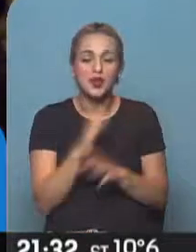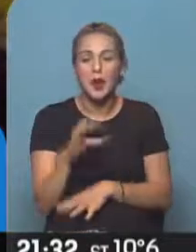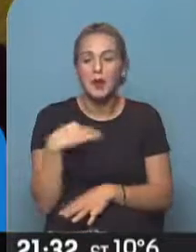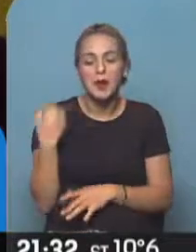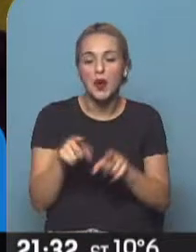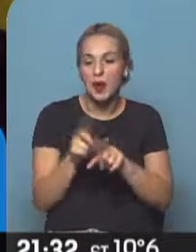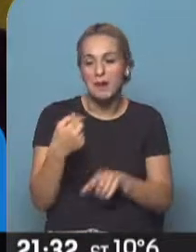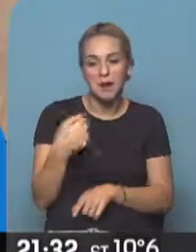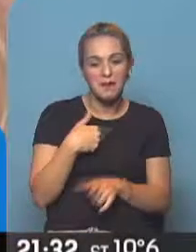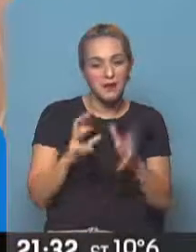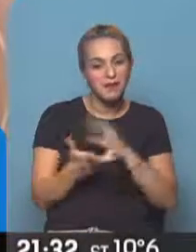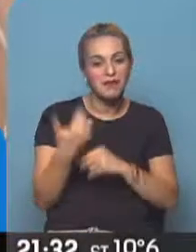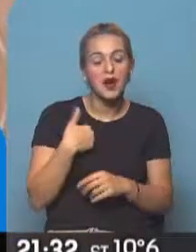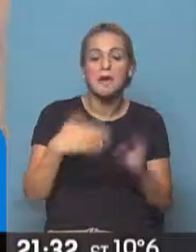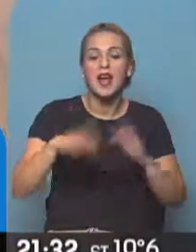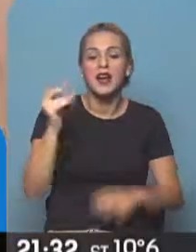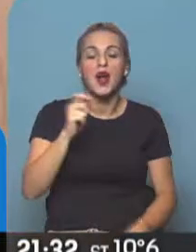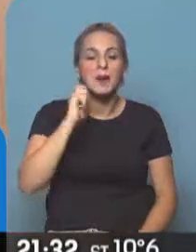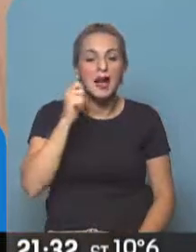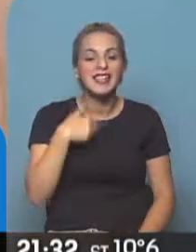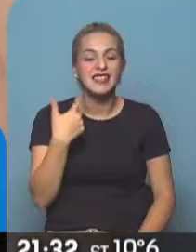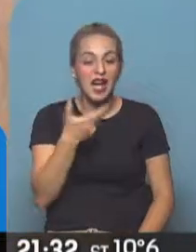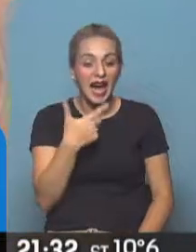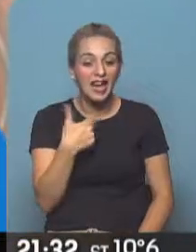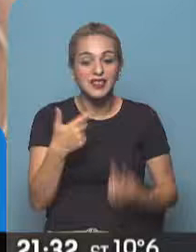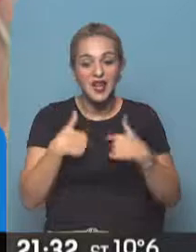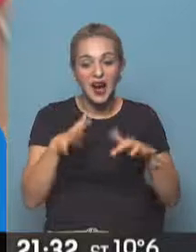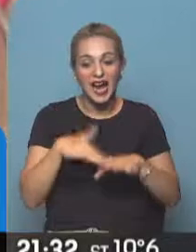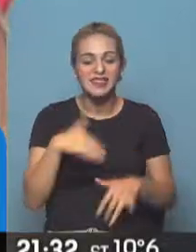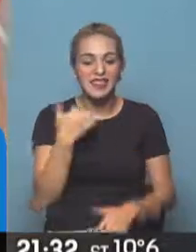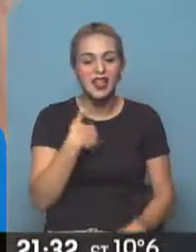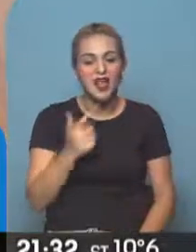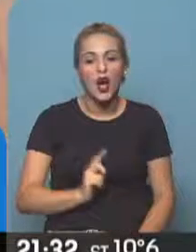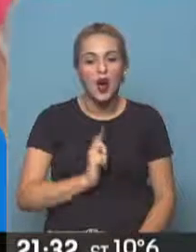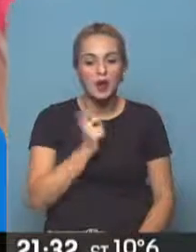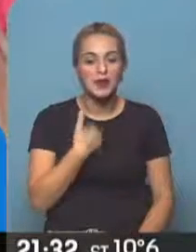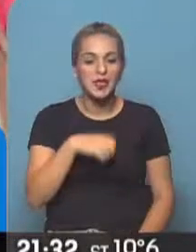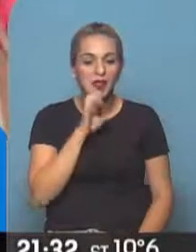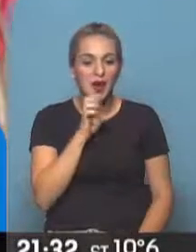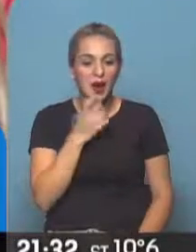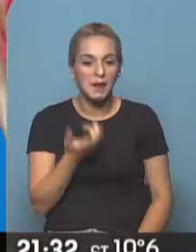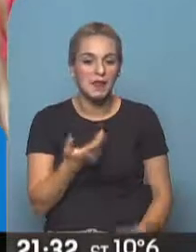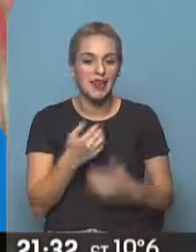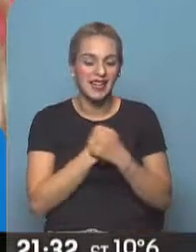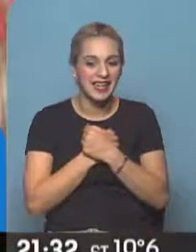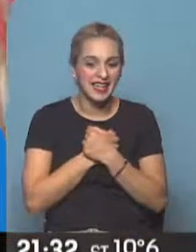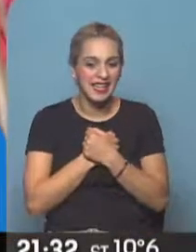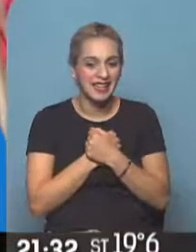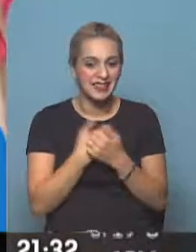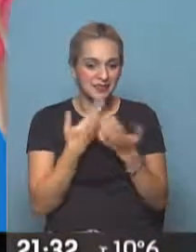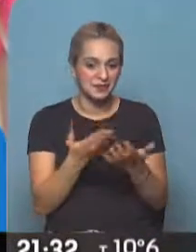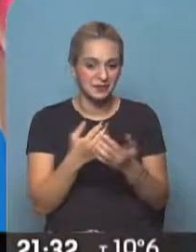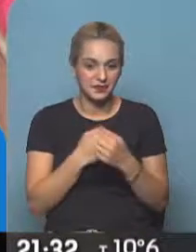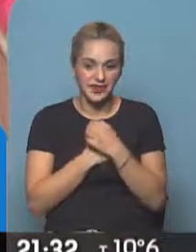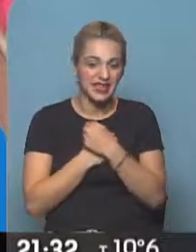mí también. Y lo más lindo es que se rían de lo que haces. Es un orgullo ese del actor. Que te quieran. De cualquier actor, ¿no? Que te quieran,